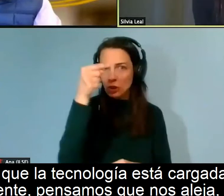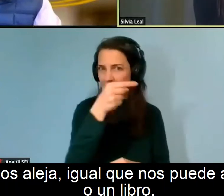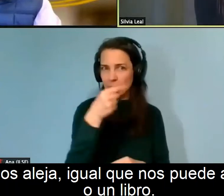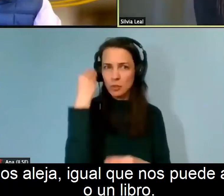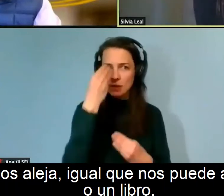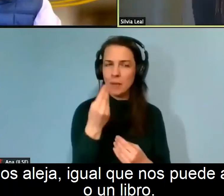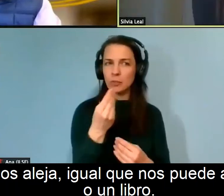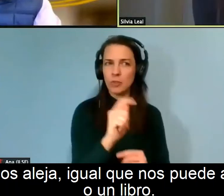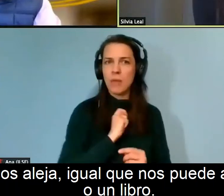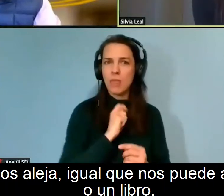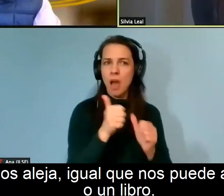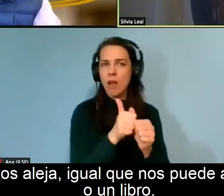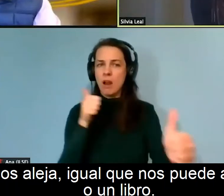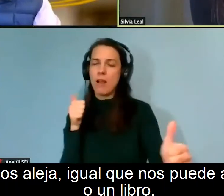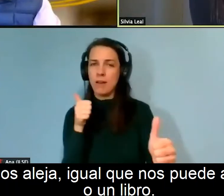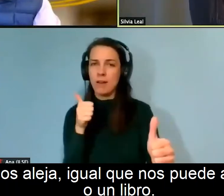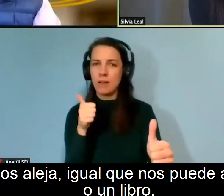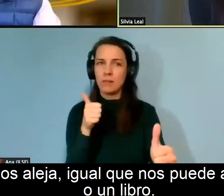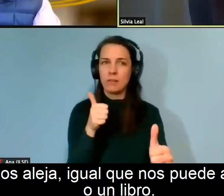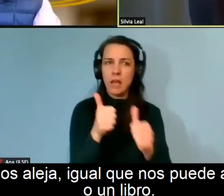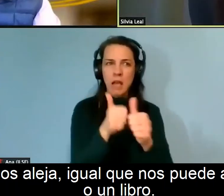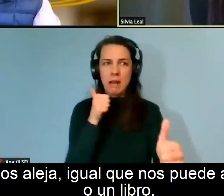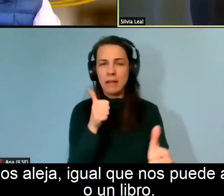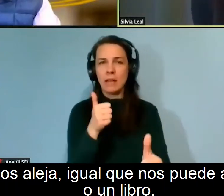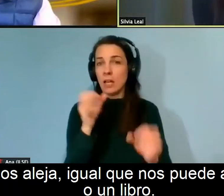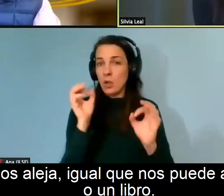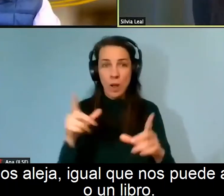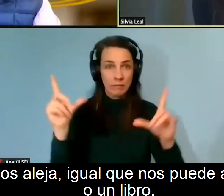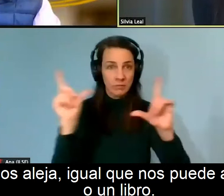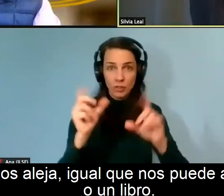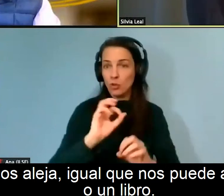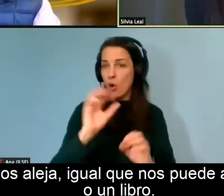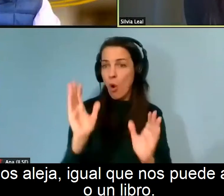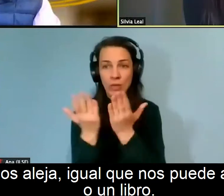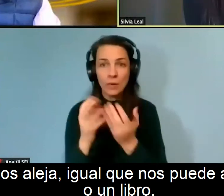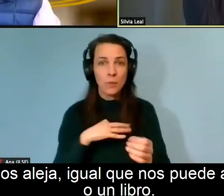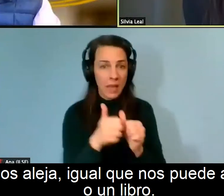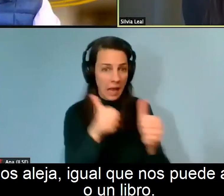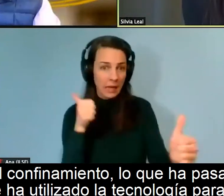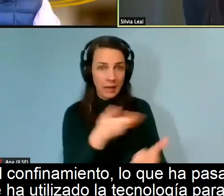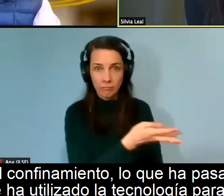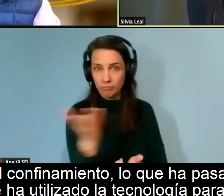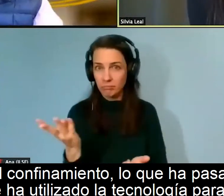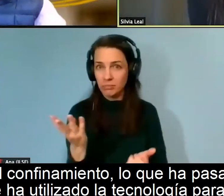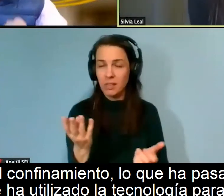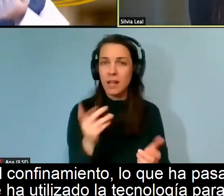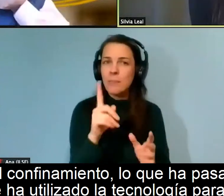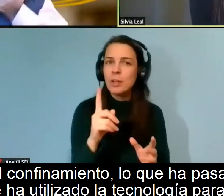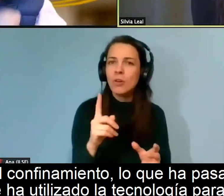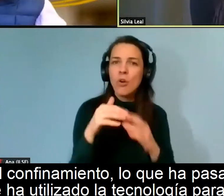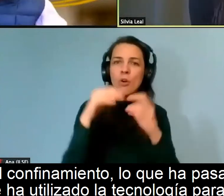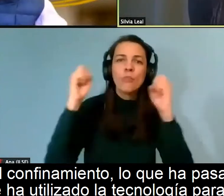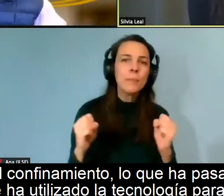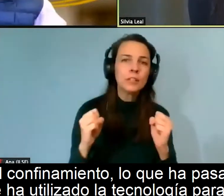es verdad, la tecnología nos aleja, igual que nos puede alejar la televisión o nos puede alejar un libro, ¿no? Pero ¿qué ha pasado durante el confinamiento? En